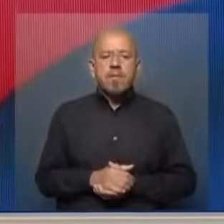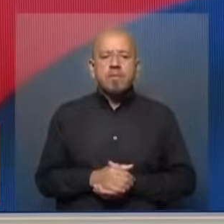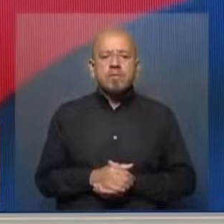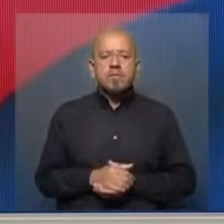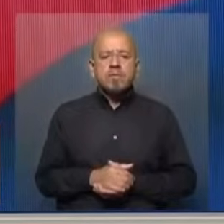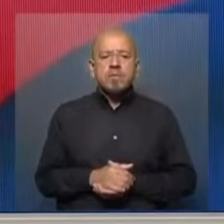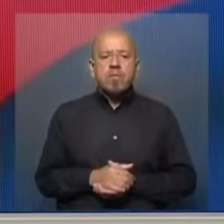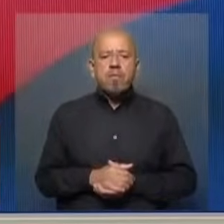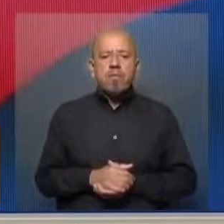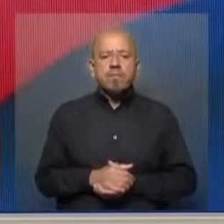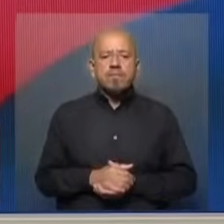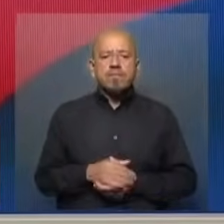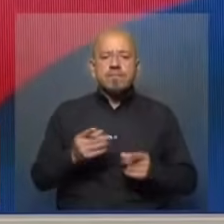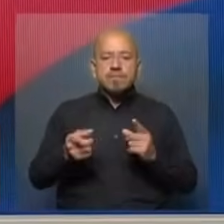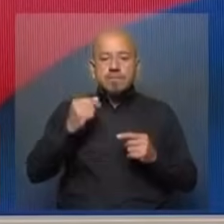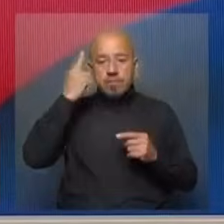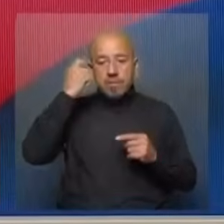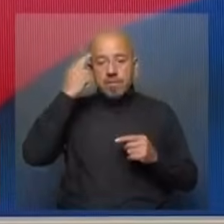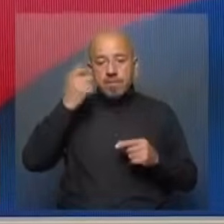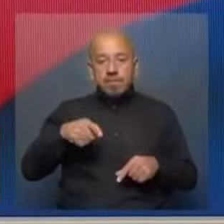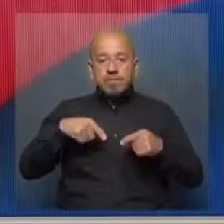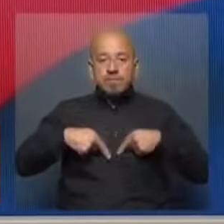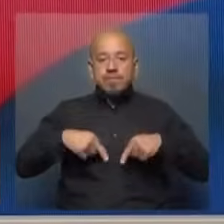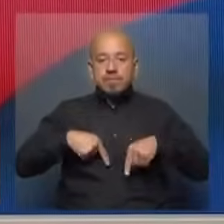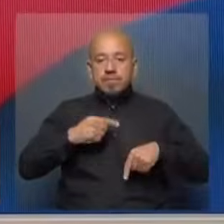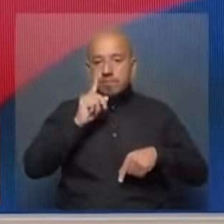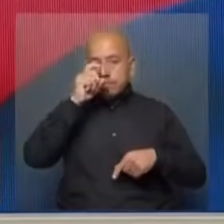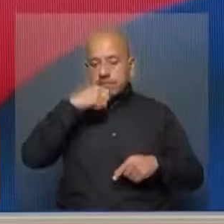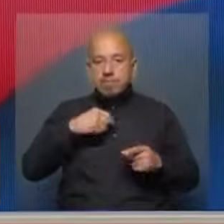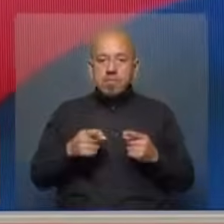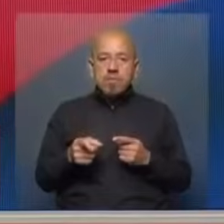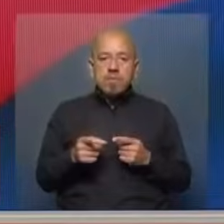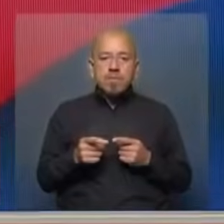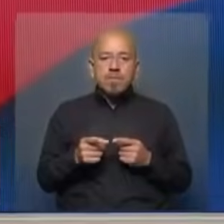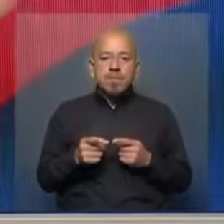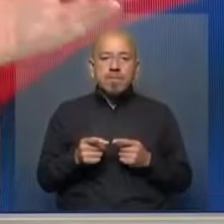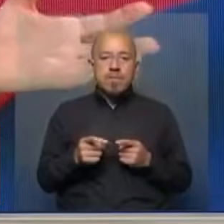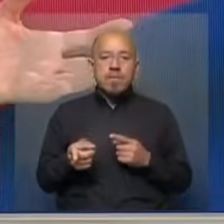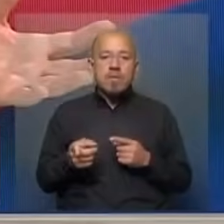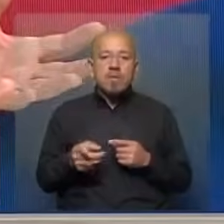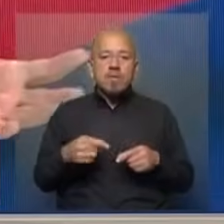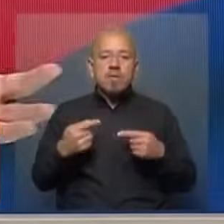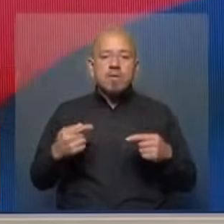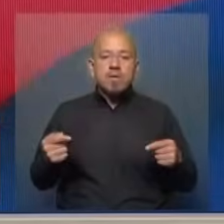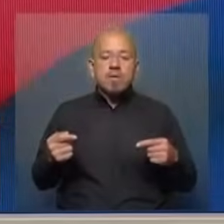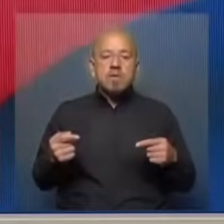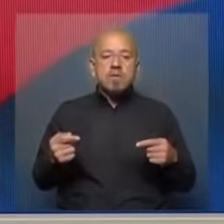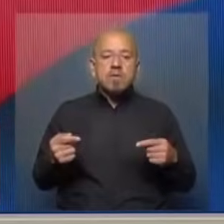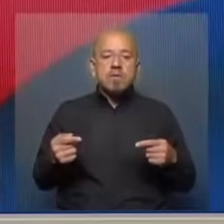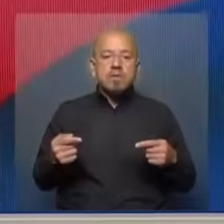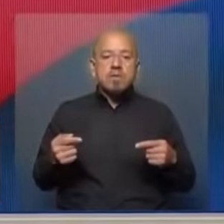Voy a tener que contar la experiencia nuestra en la Intendencia de Montevideo, ¿no? Voy a contar cosas muy concretas.